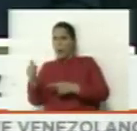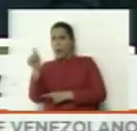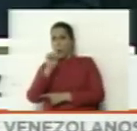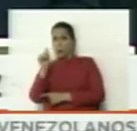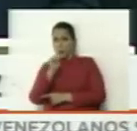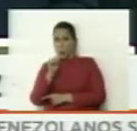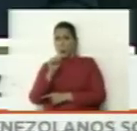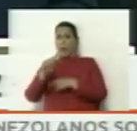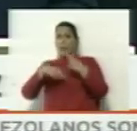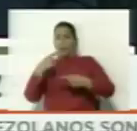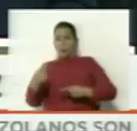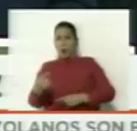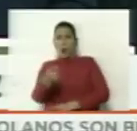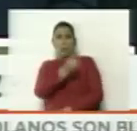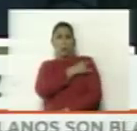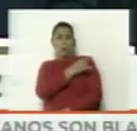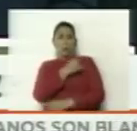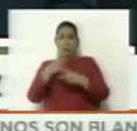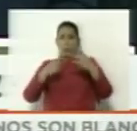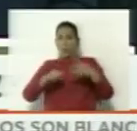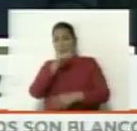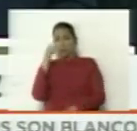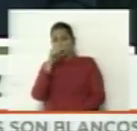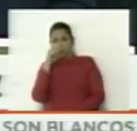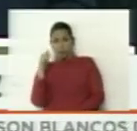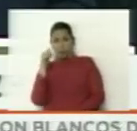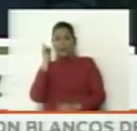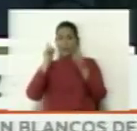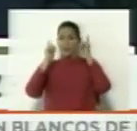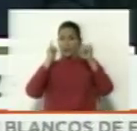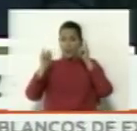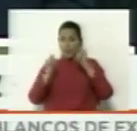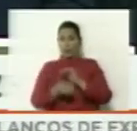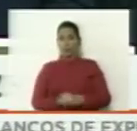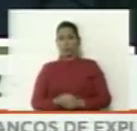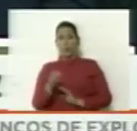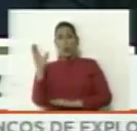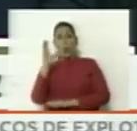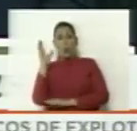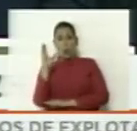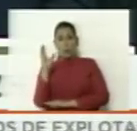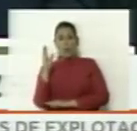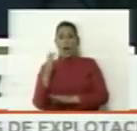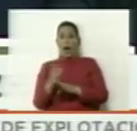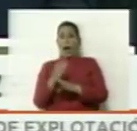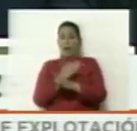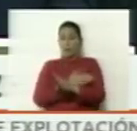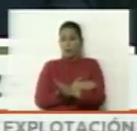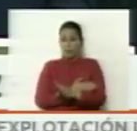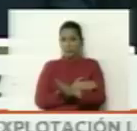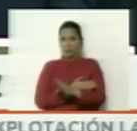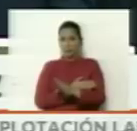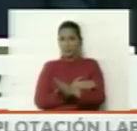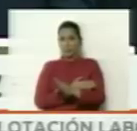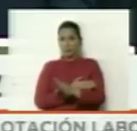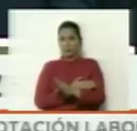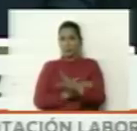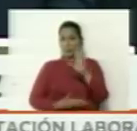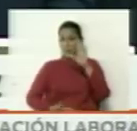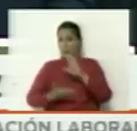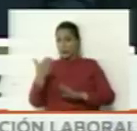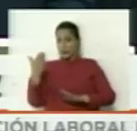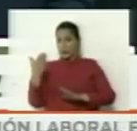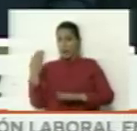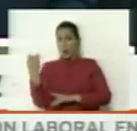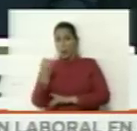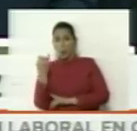de cocaína en esa fiesta en la discoteca de Cúcuta antes de irse a las